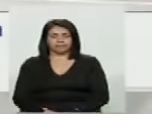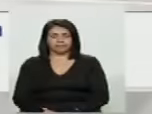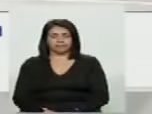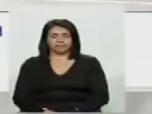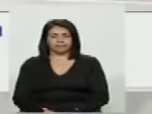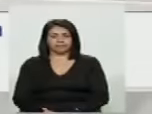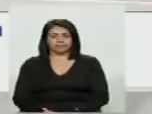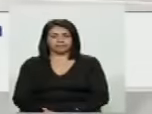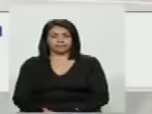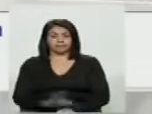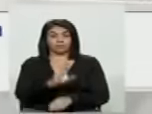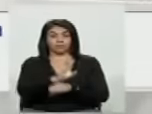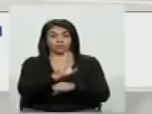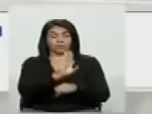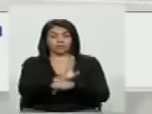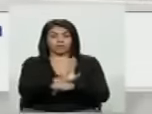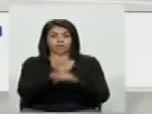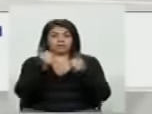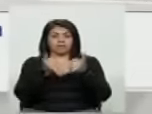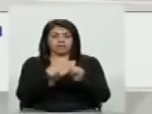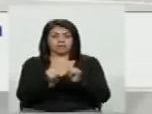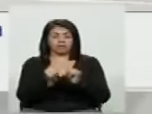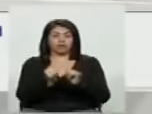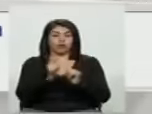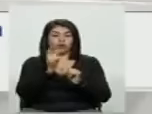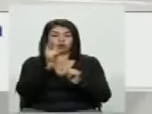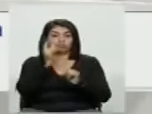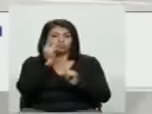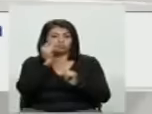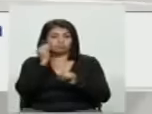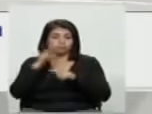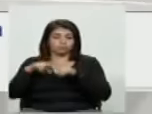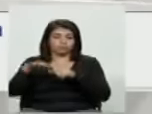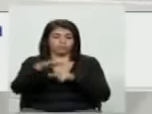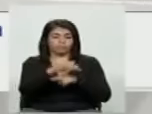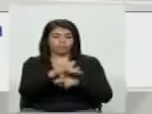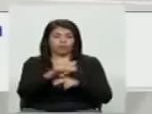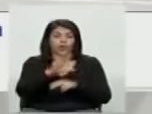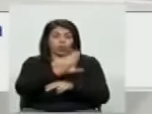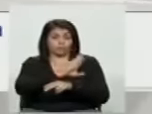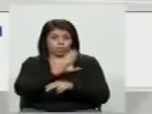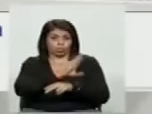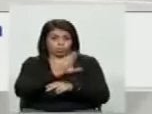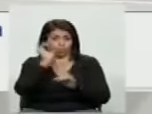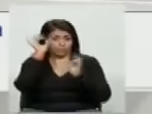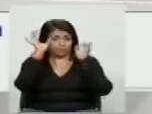como que le otorgaran la guardia y custodia de nuestros hijos y nuestras hijas a Zuckerberg,